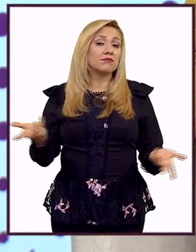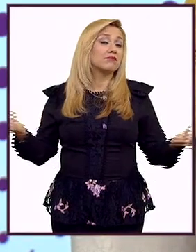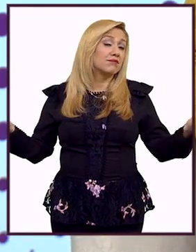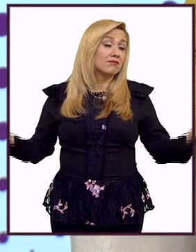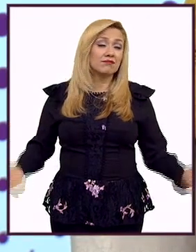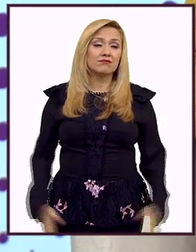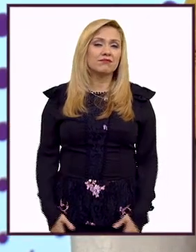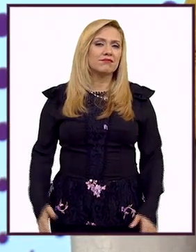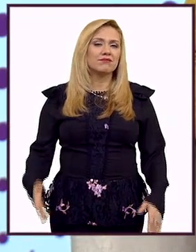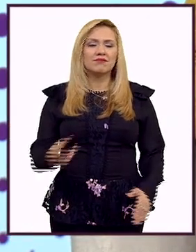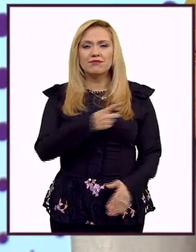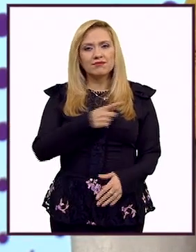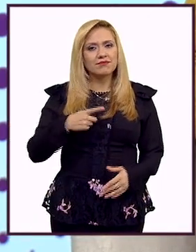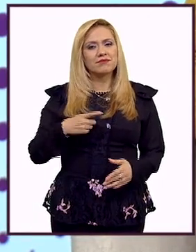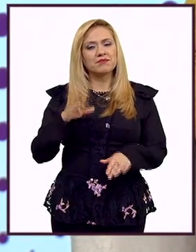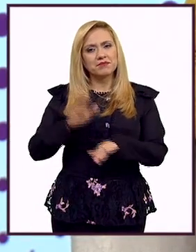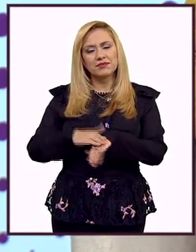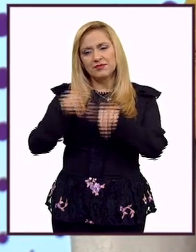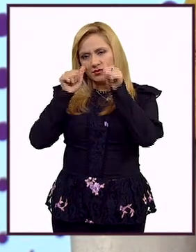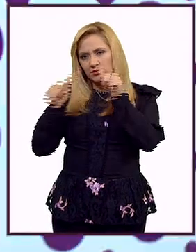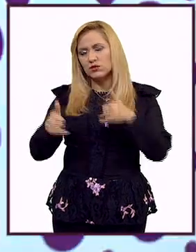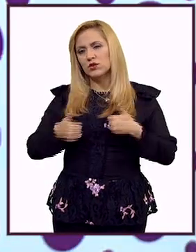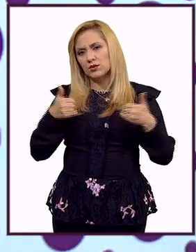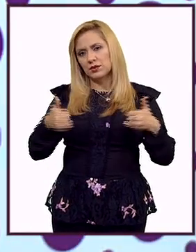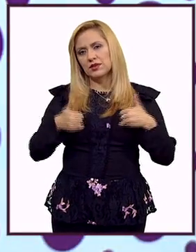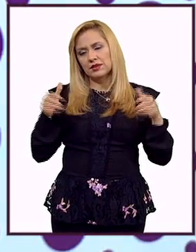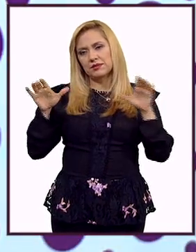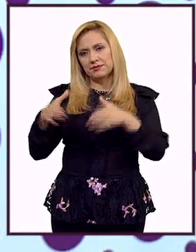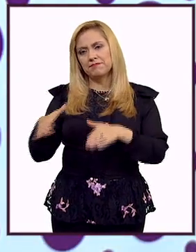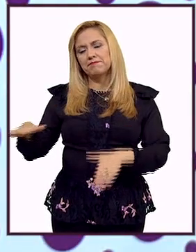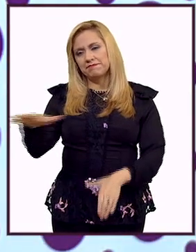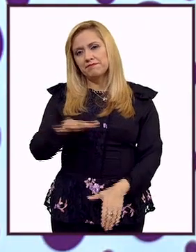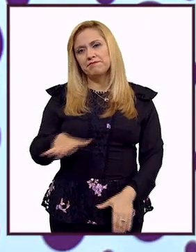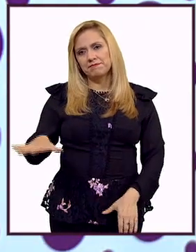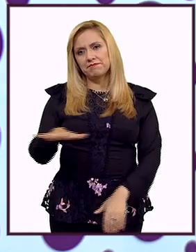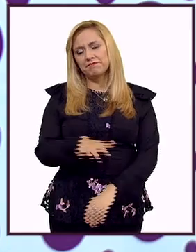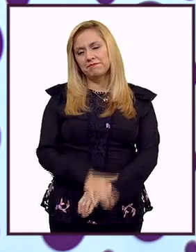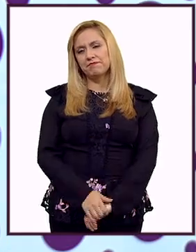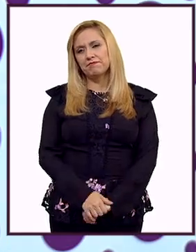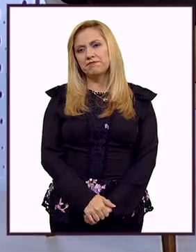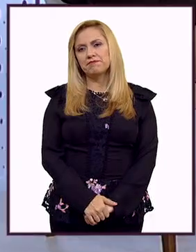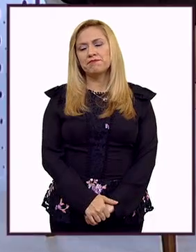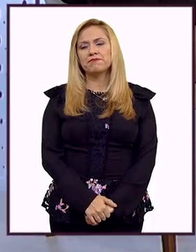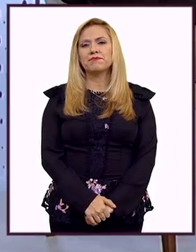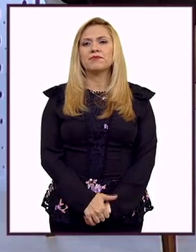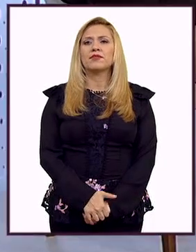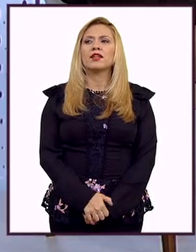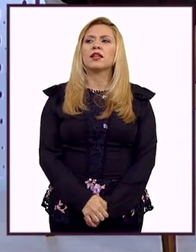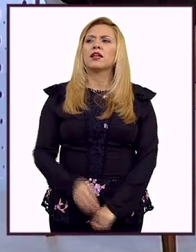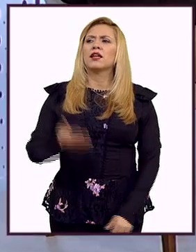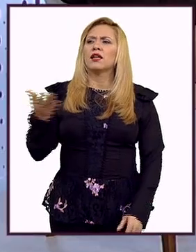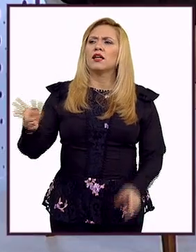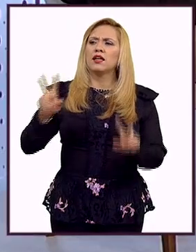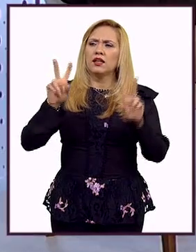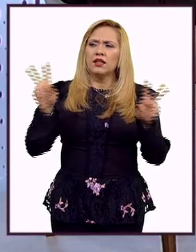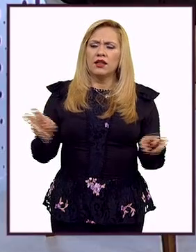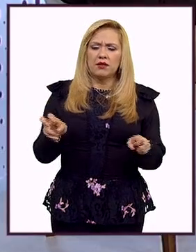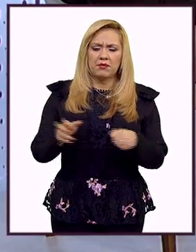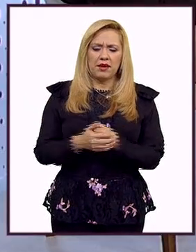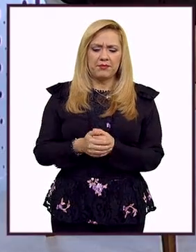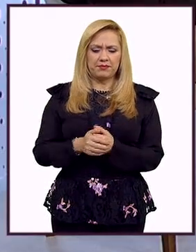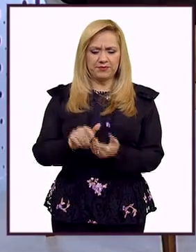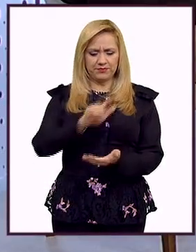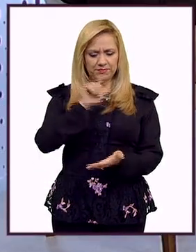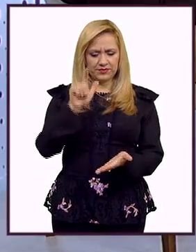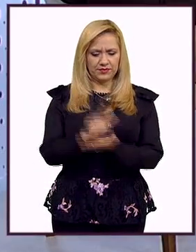que hay que darle más cabida a los jóvenes y a las juventudes. Ese sería mi primer aporte. Claudia, para introducir el tema de la Declaración de las